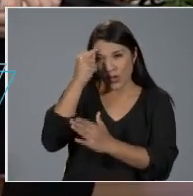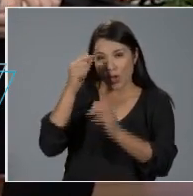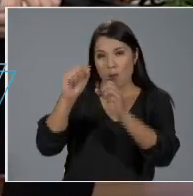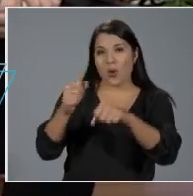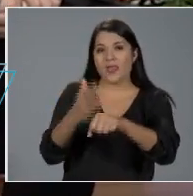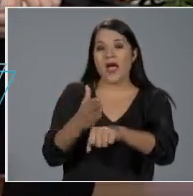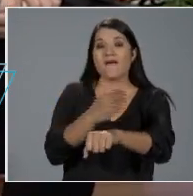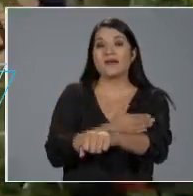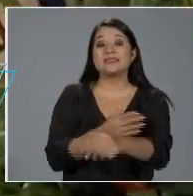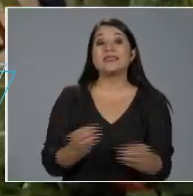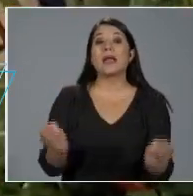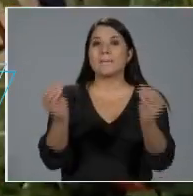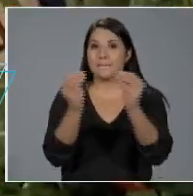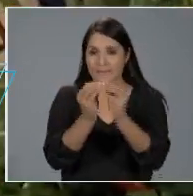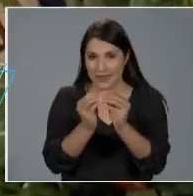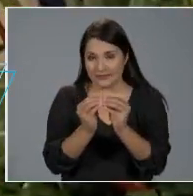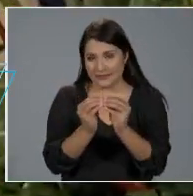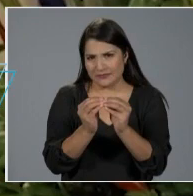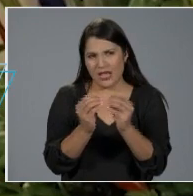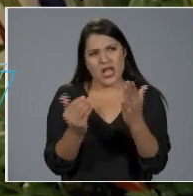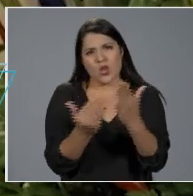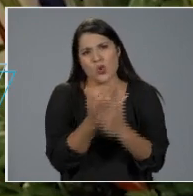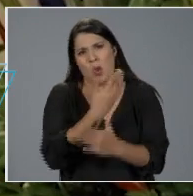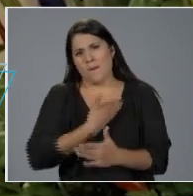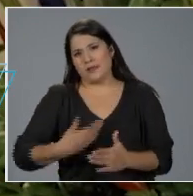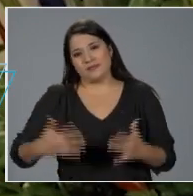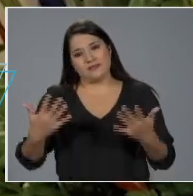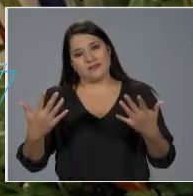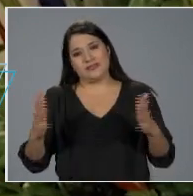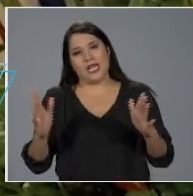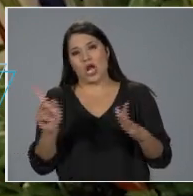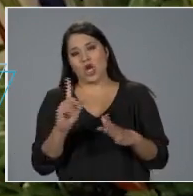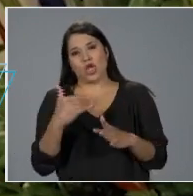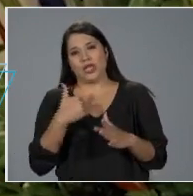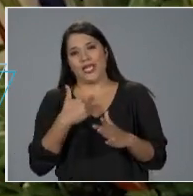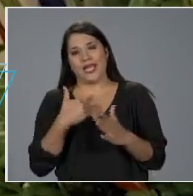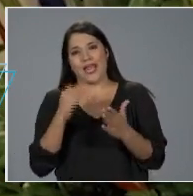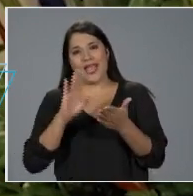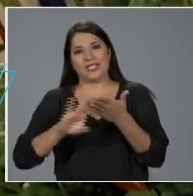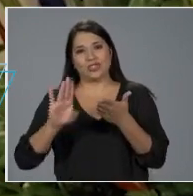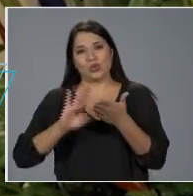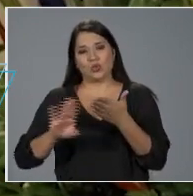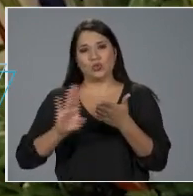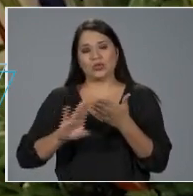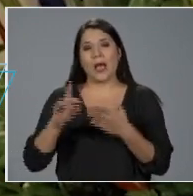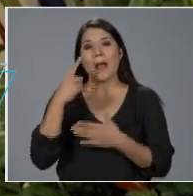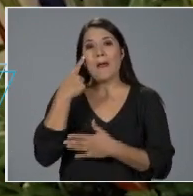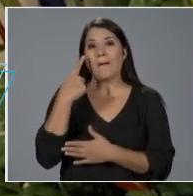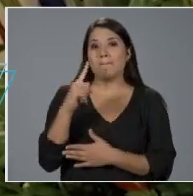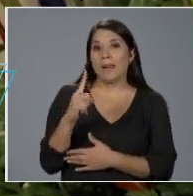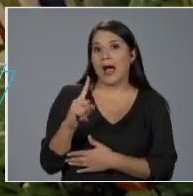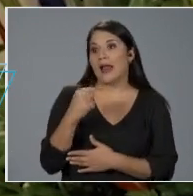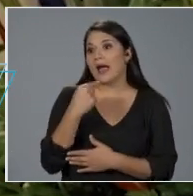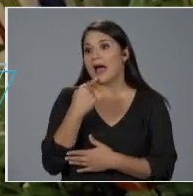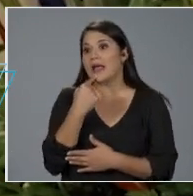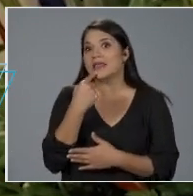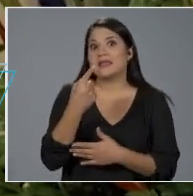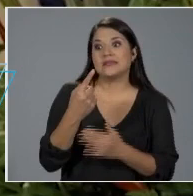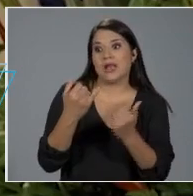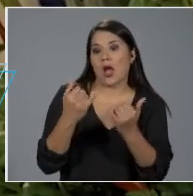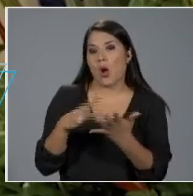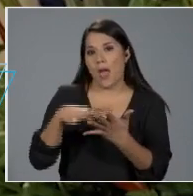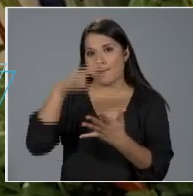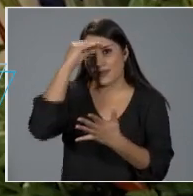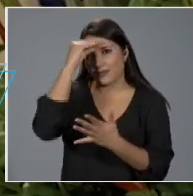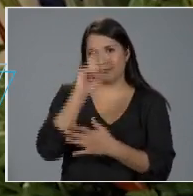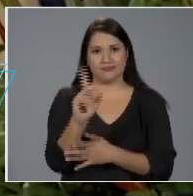más. En todo caso, el nuevo presidente ya no tiene ninguna excusa para una curva de aprendizaje, ya eso lo